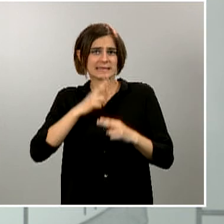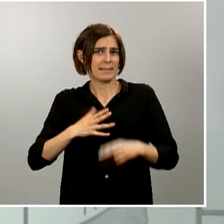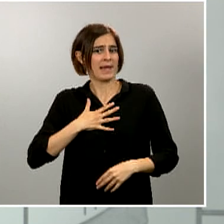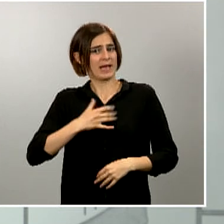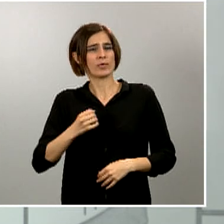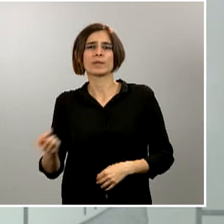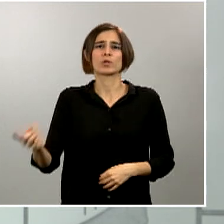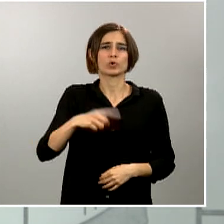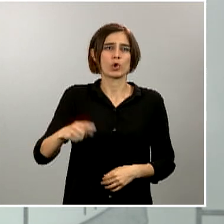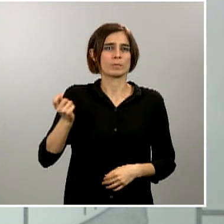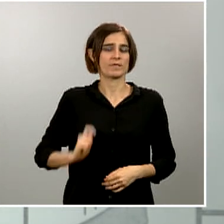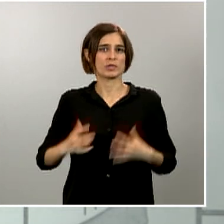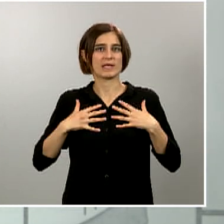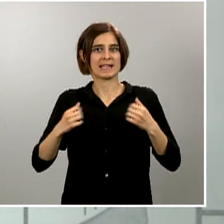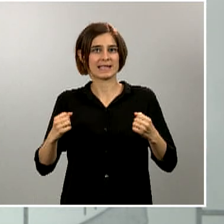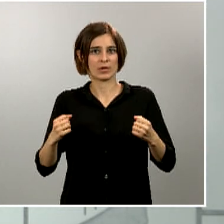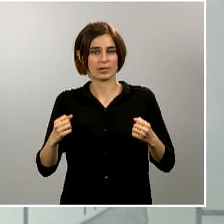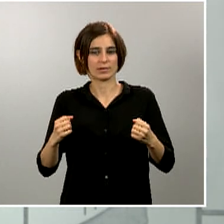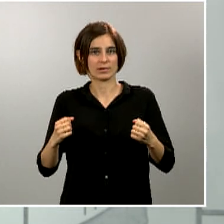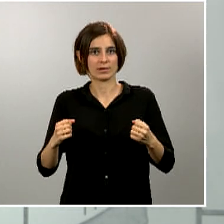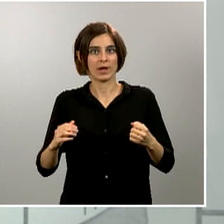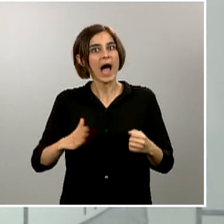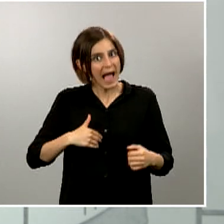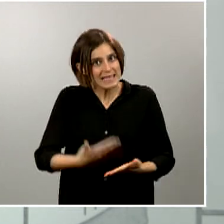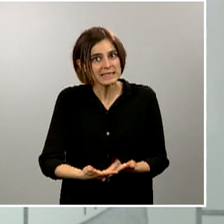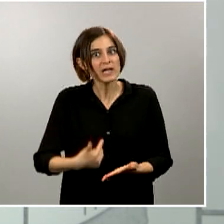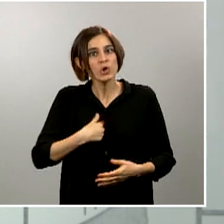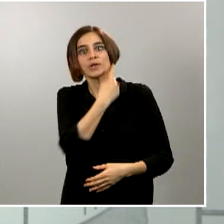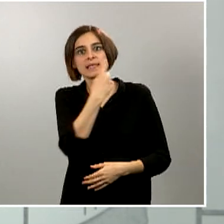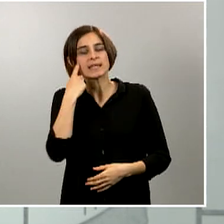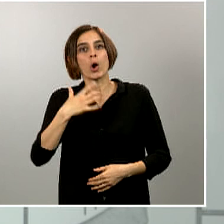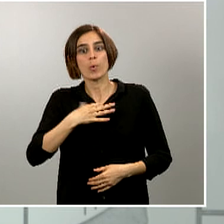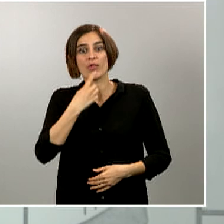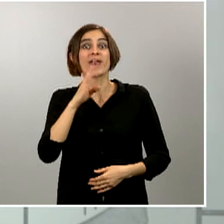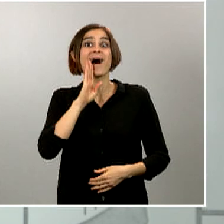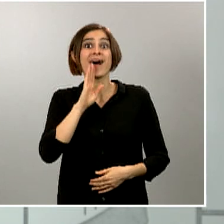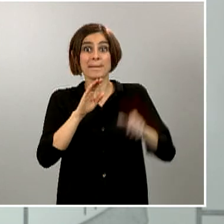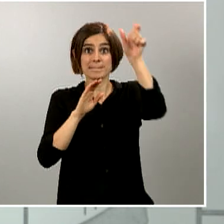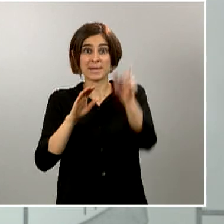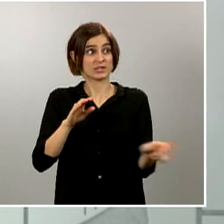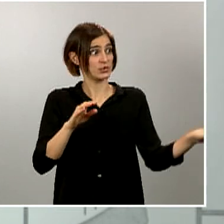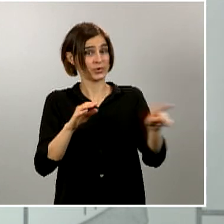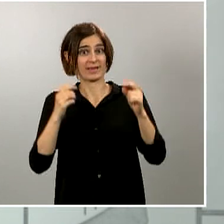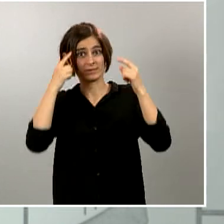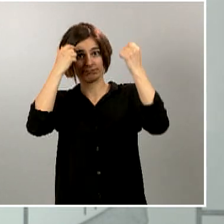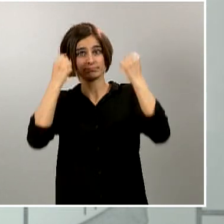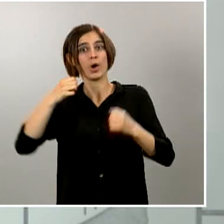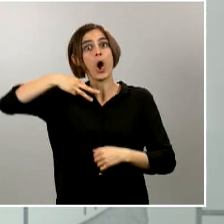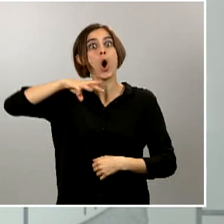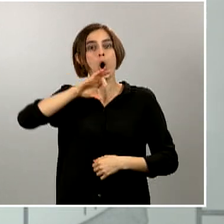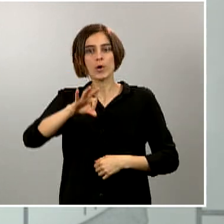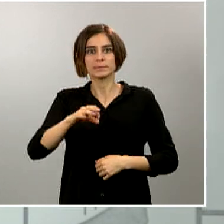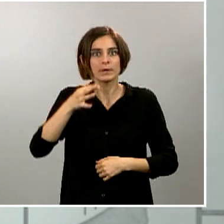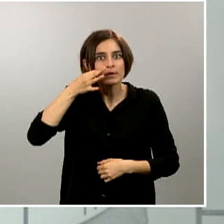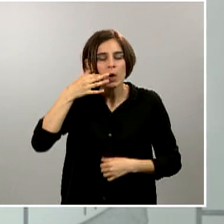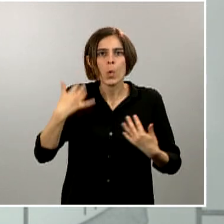sanitarios, que ha sorprendido, lo puedo decir de primera mano, al enviado especial de la OMS. Un trabajo espectacular, sostenido en el tiempo y que ha